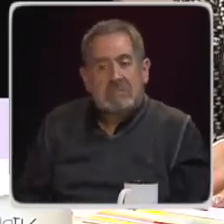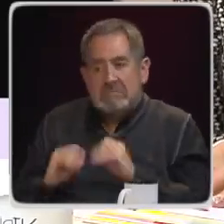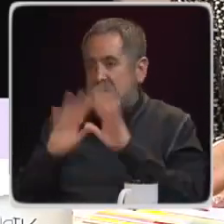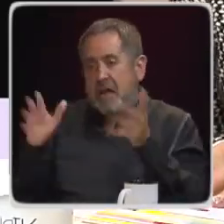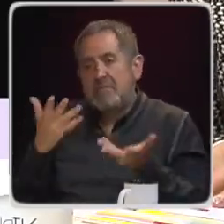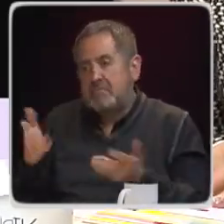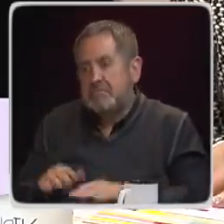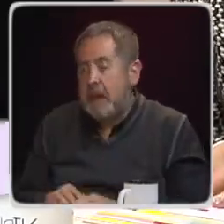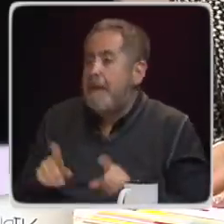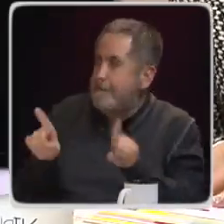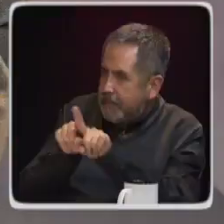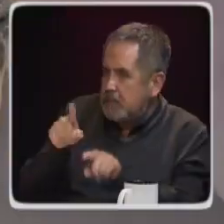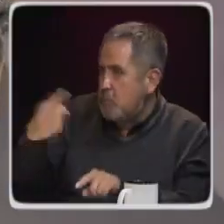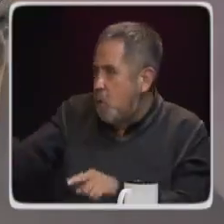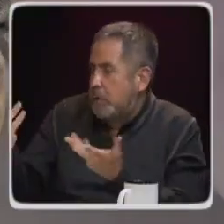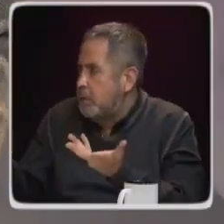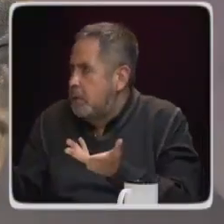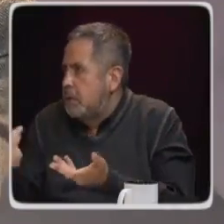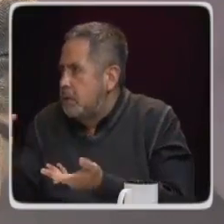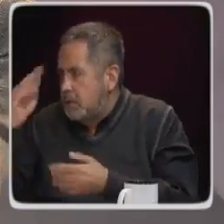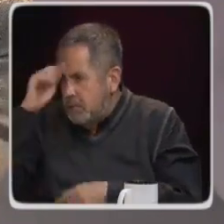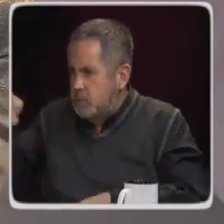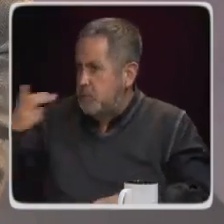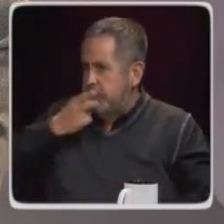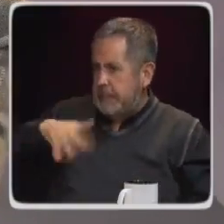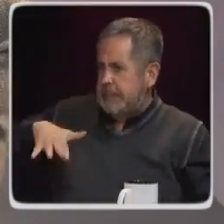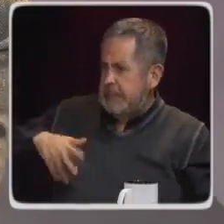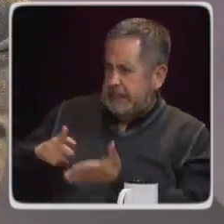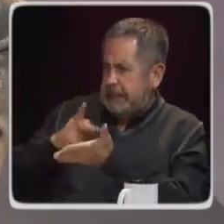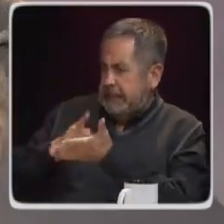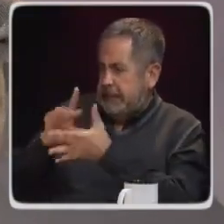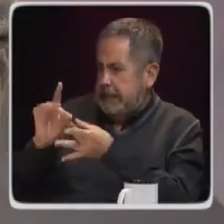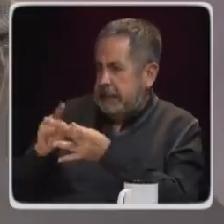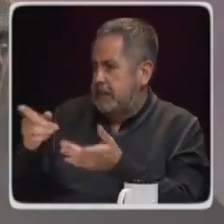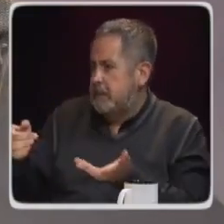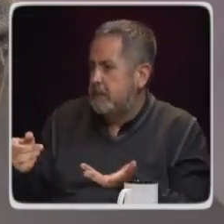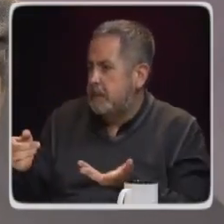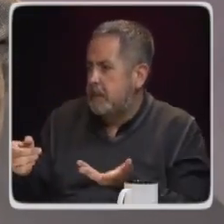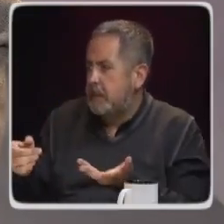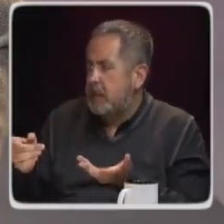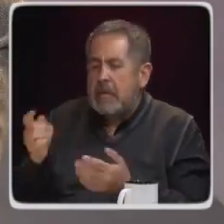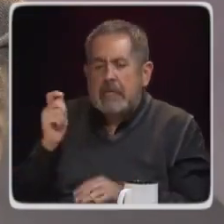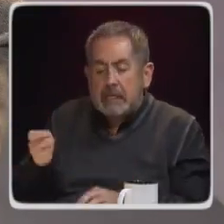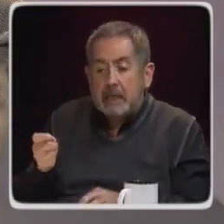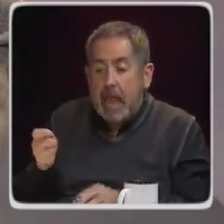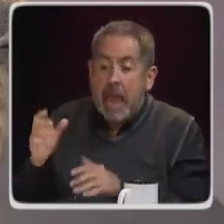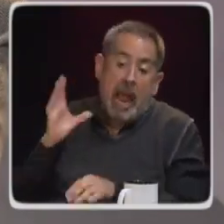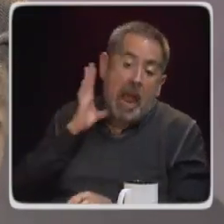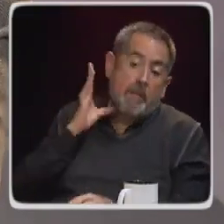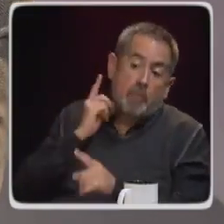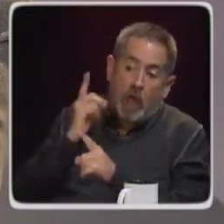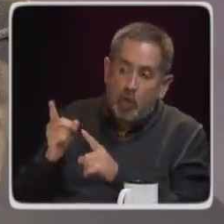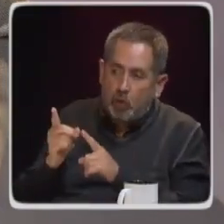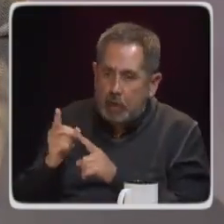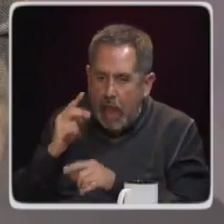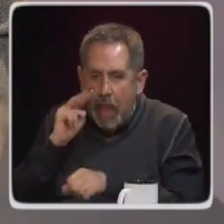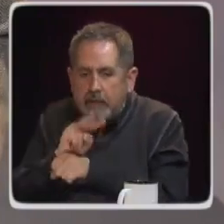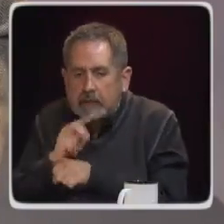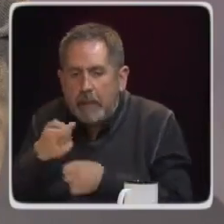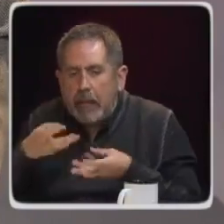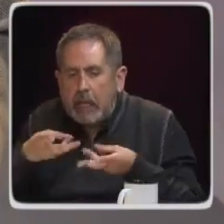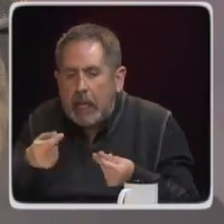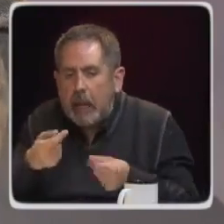lengua de señas, adelante. Tu lenguaje es en video, adelante. Lo quieres escribir, adelante. Lo quieres narrar, o sea, ¿cómo nos haces llegar